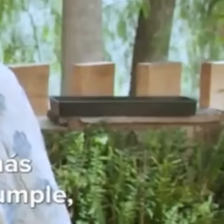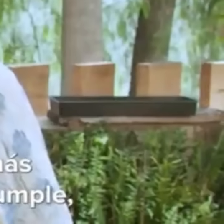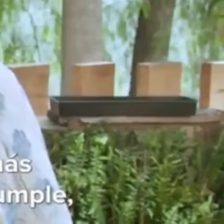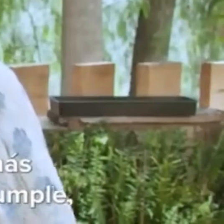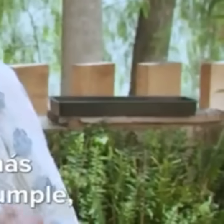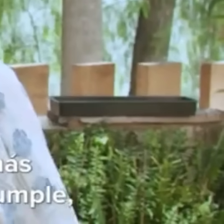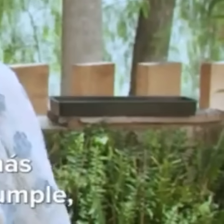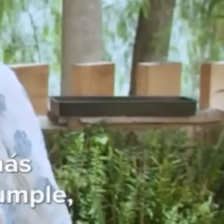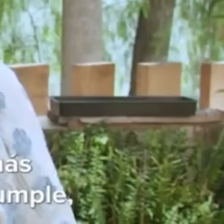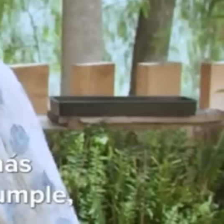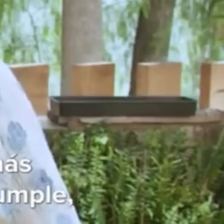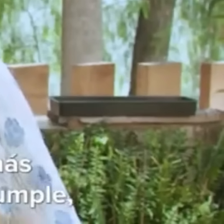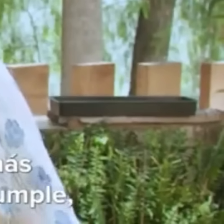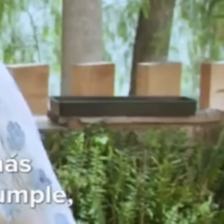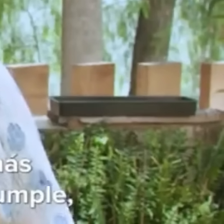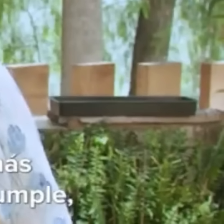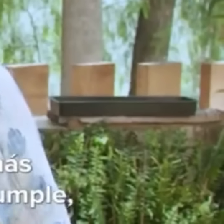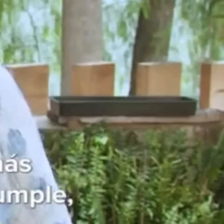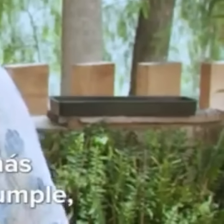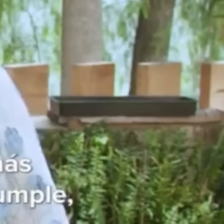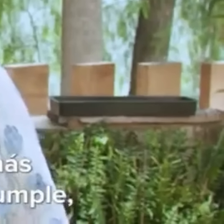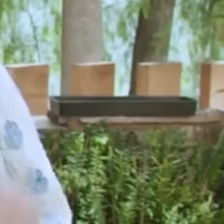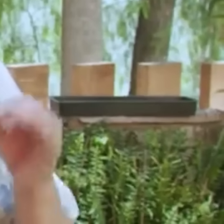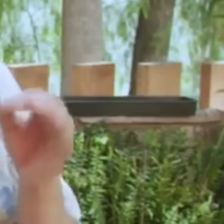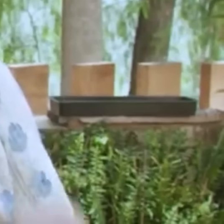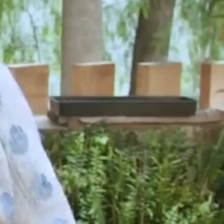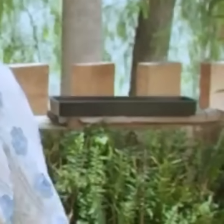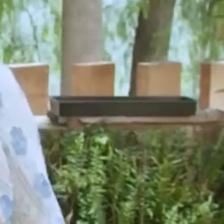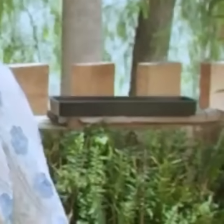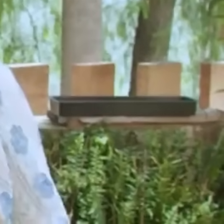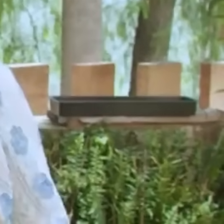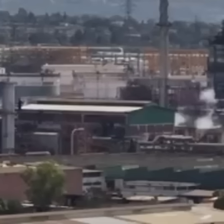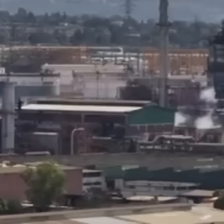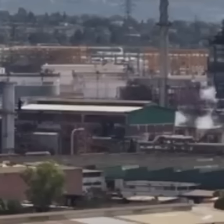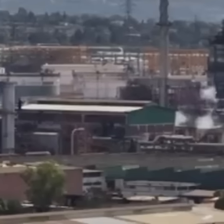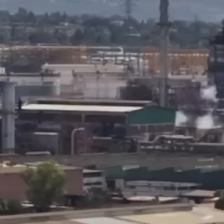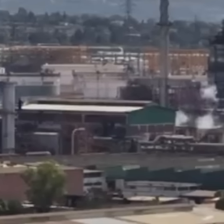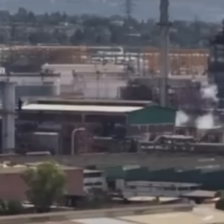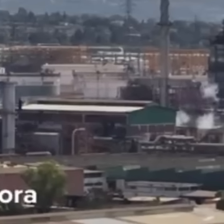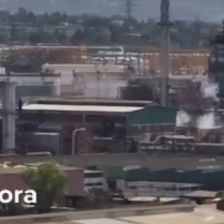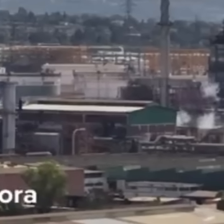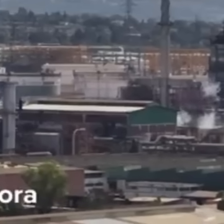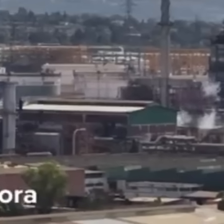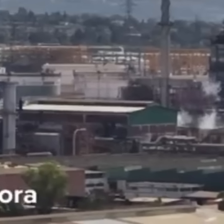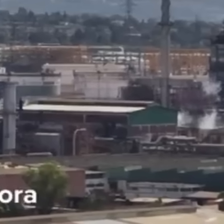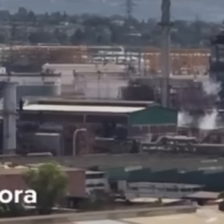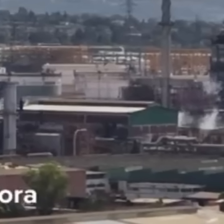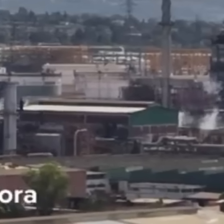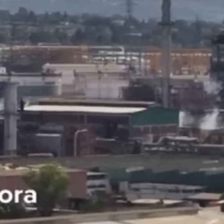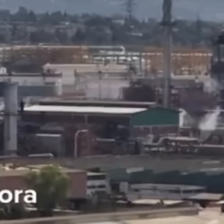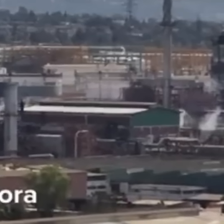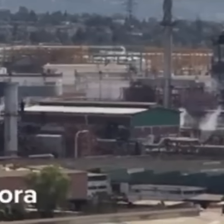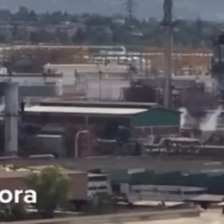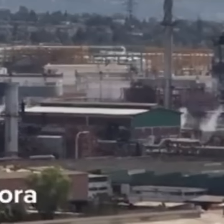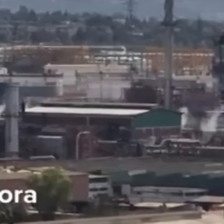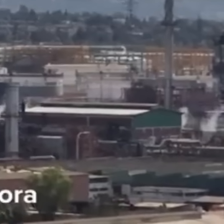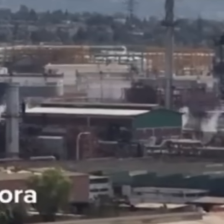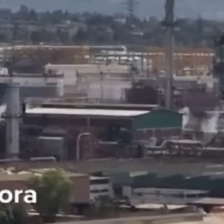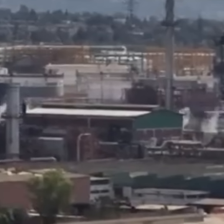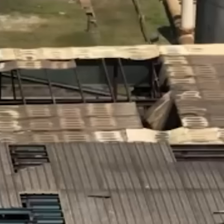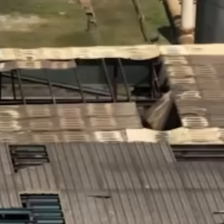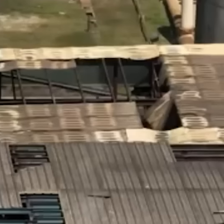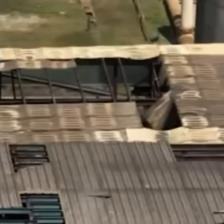nomás promete las réplicas, pero no las cumple, aquí le explico rápido. Uno de mis sueños como